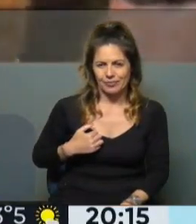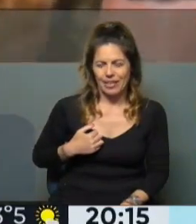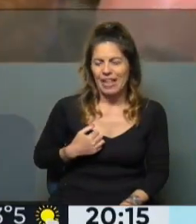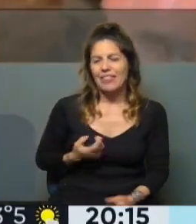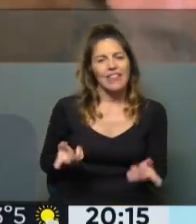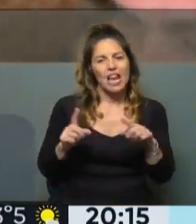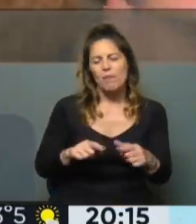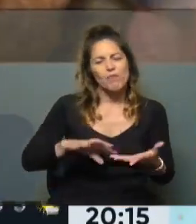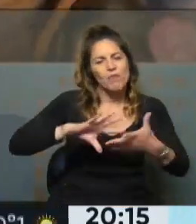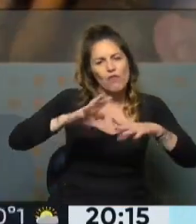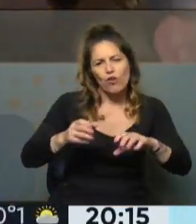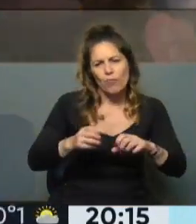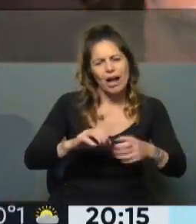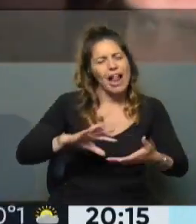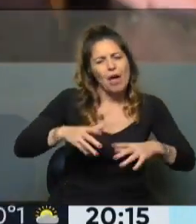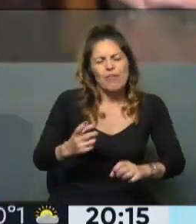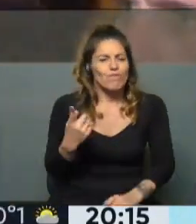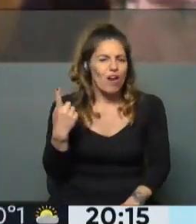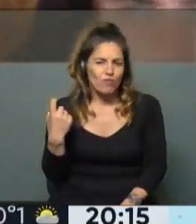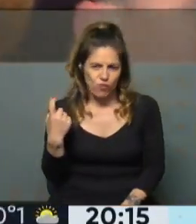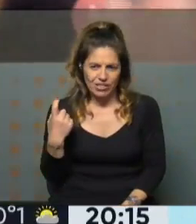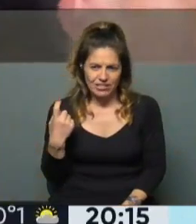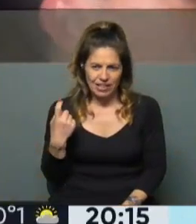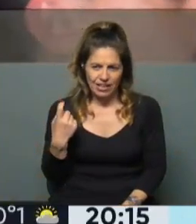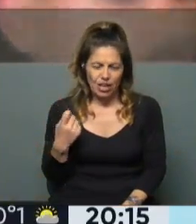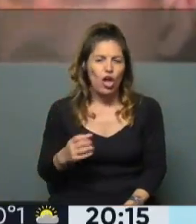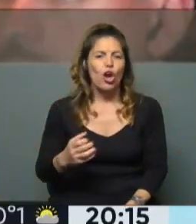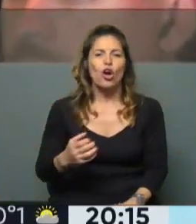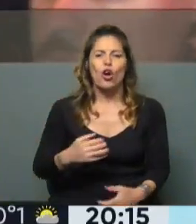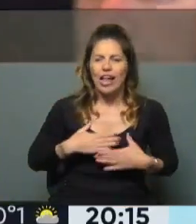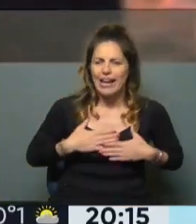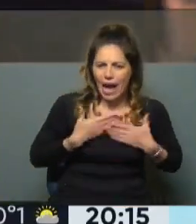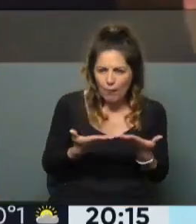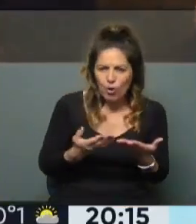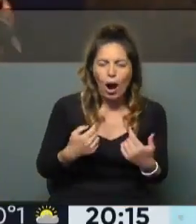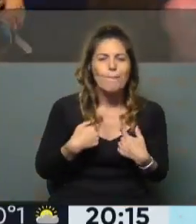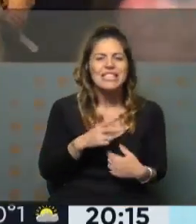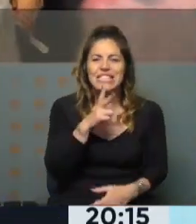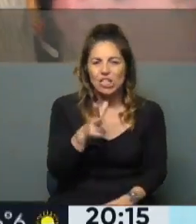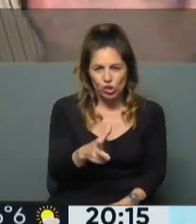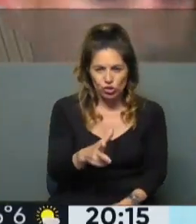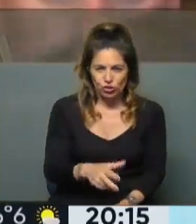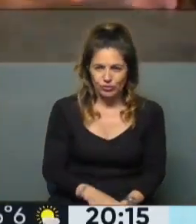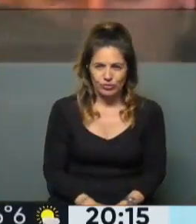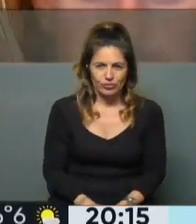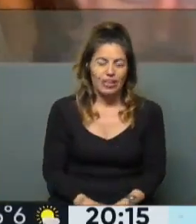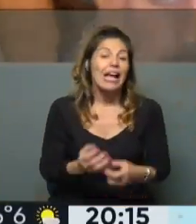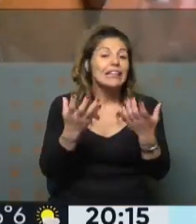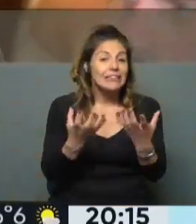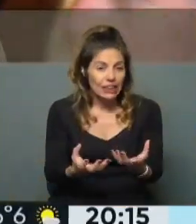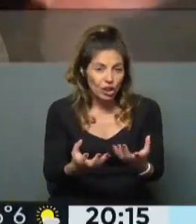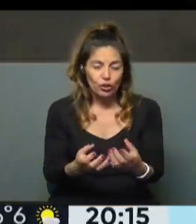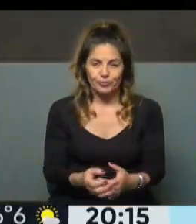la misma manera y con la misma intensidad con la que amo a mis hijos y